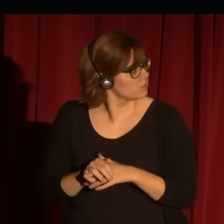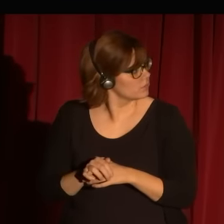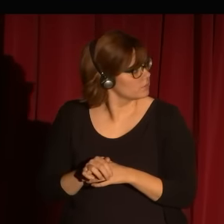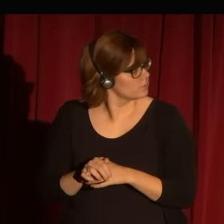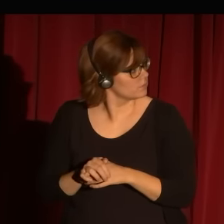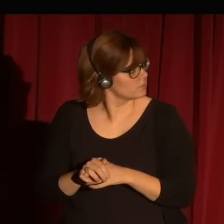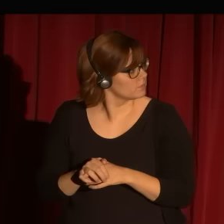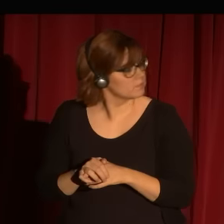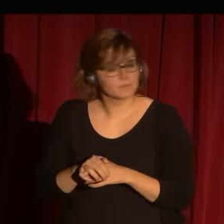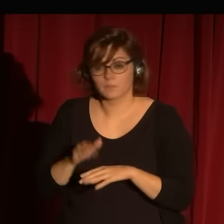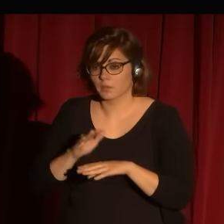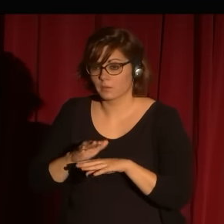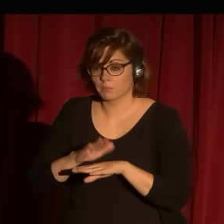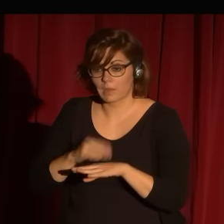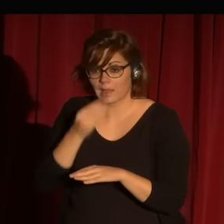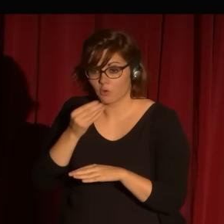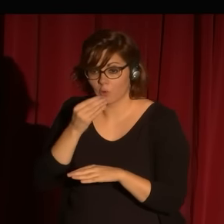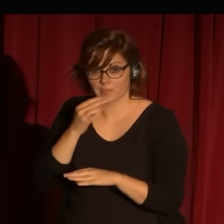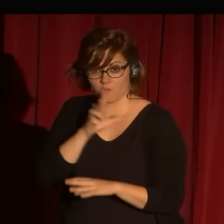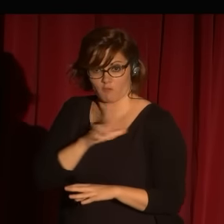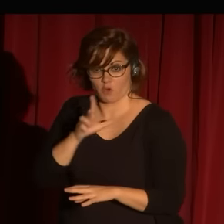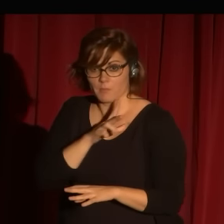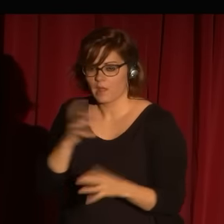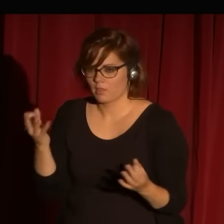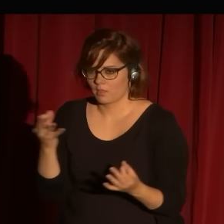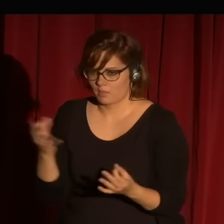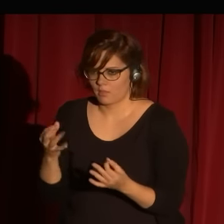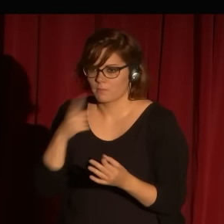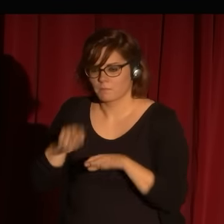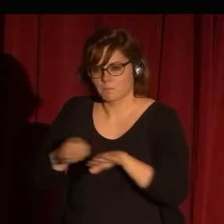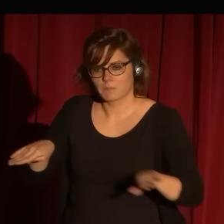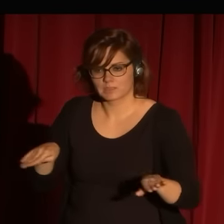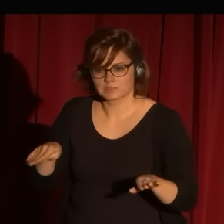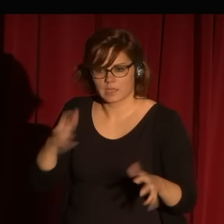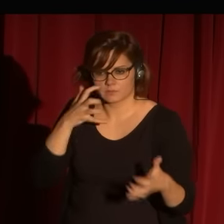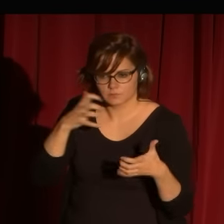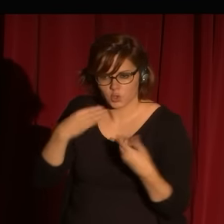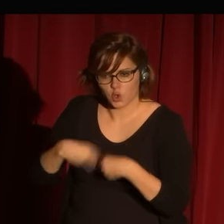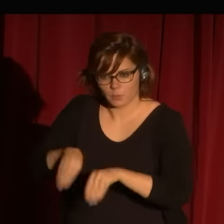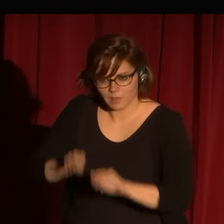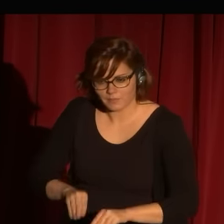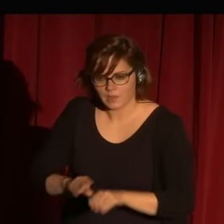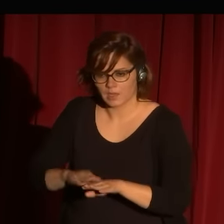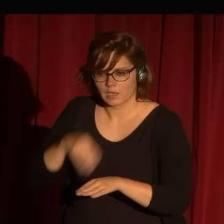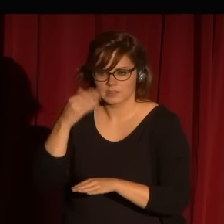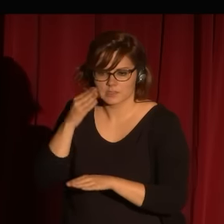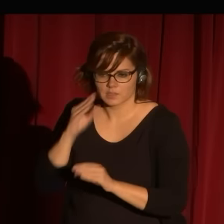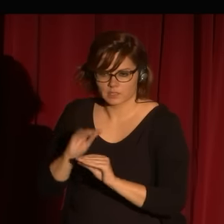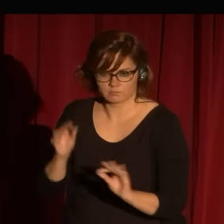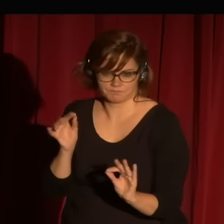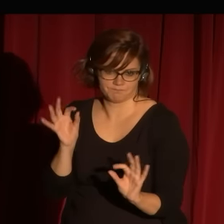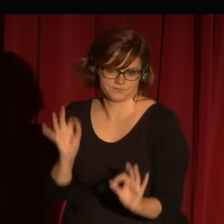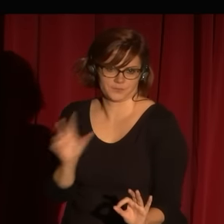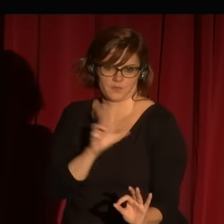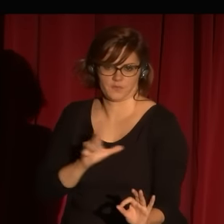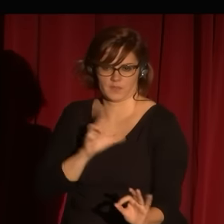general dice para servir las comidas formales es necesario que la mesa esté decorada además de con manteles y servilletas finas y gruesas